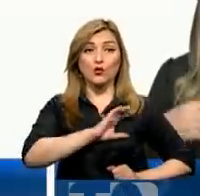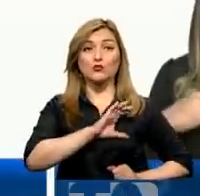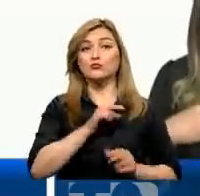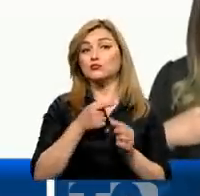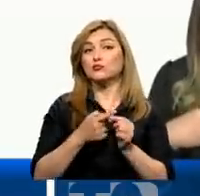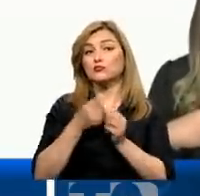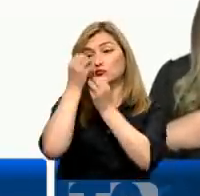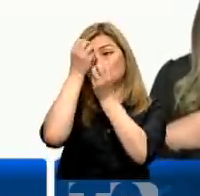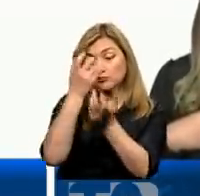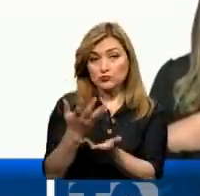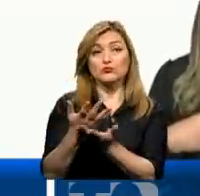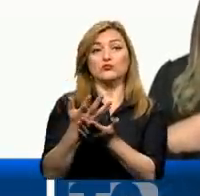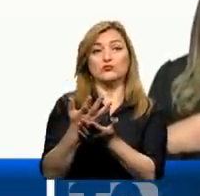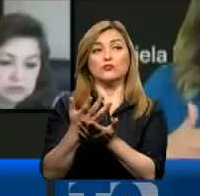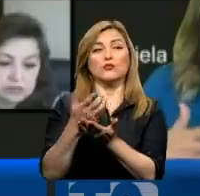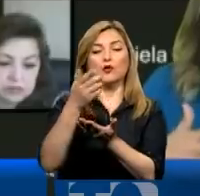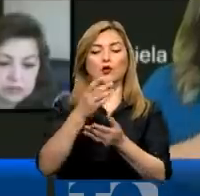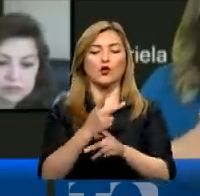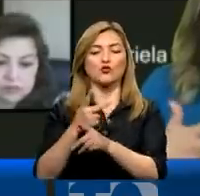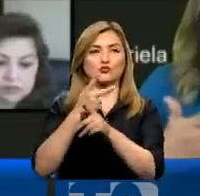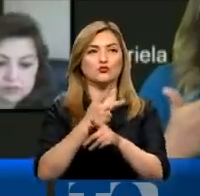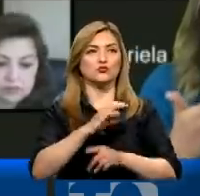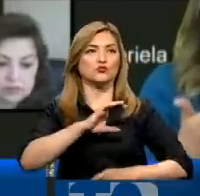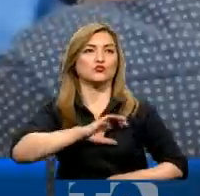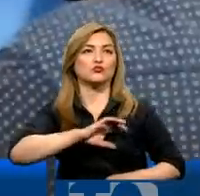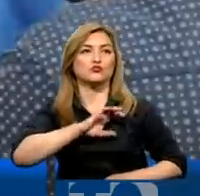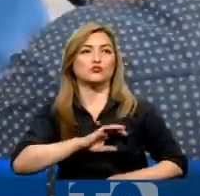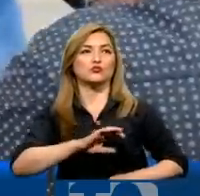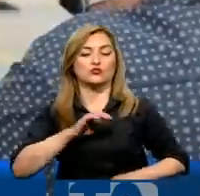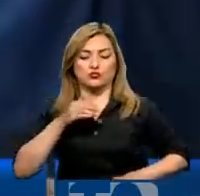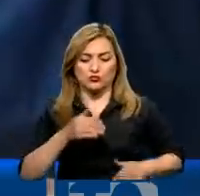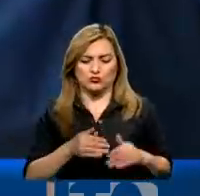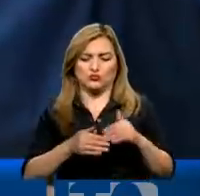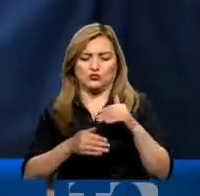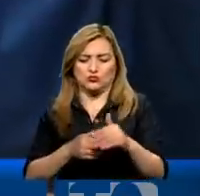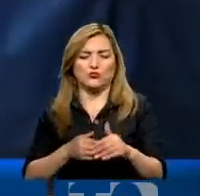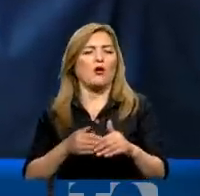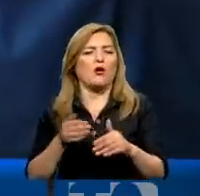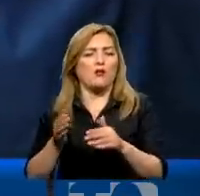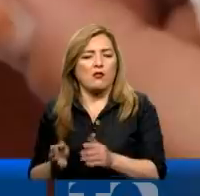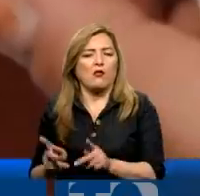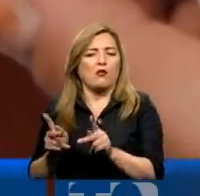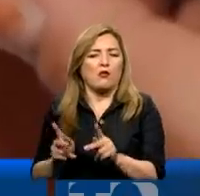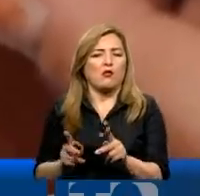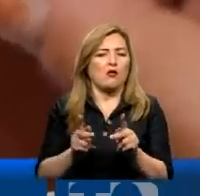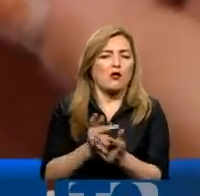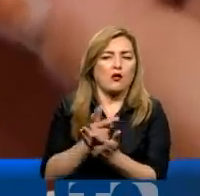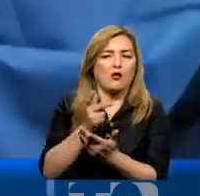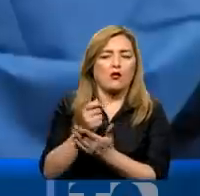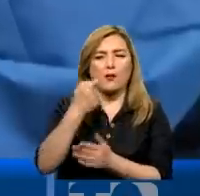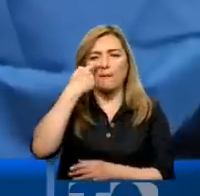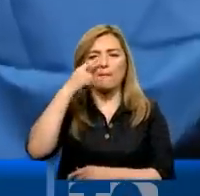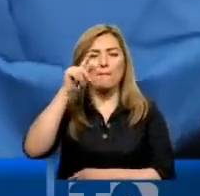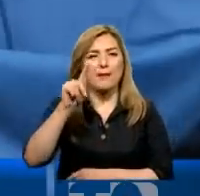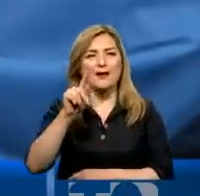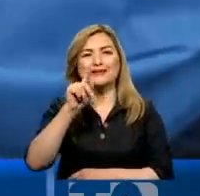de Quito dio a conocer durante su informe ante el Consejo Metropolitano que está en fase preparatoria el proceso para adquirir pruebas de antígenos para, junto